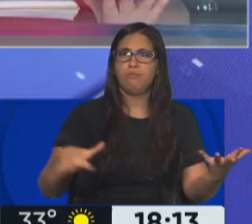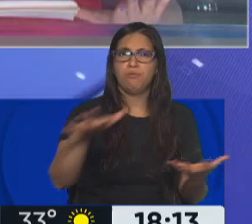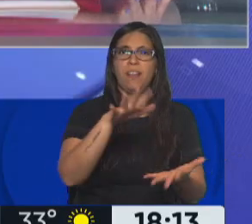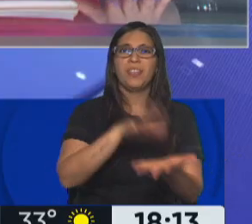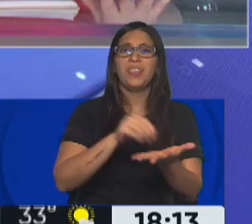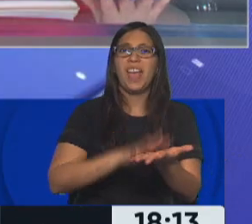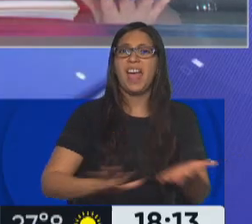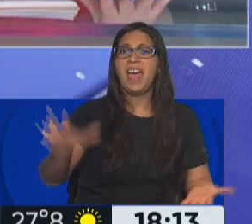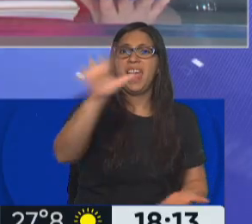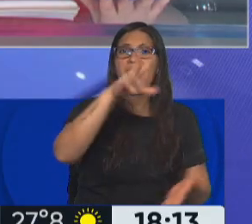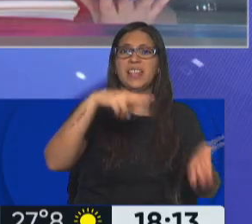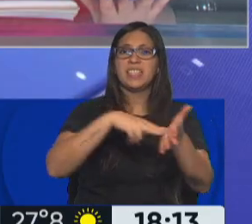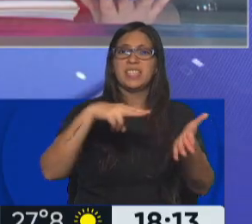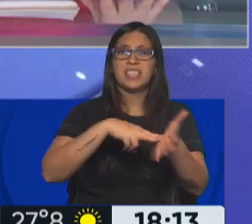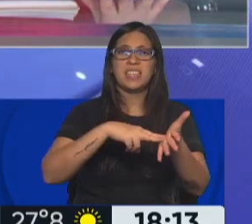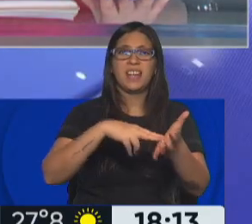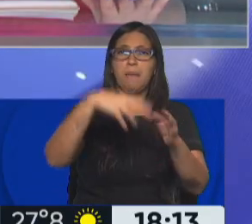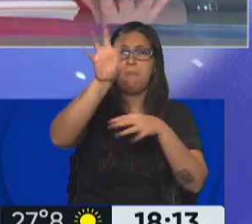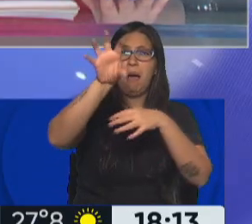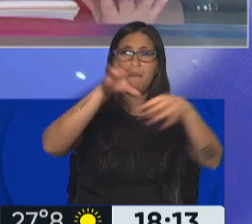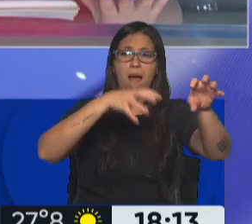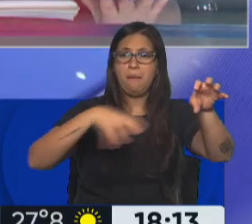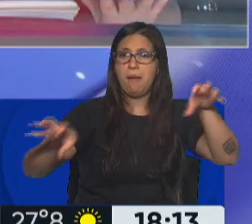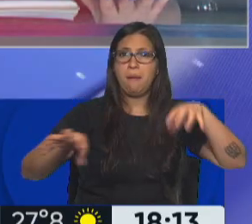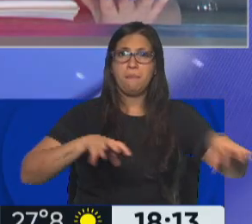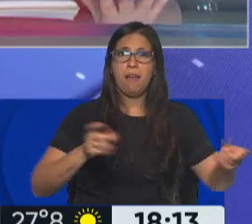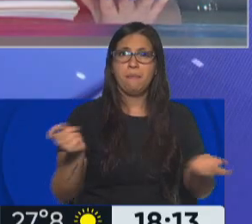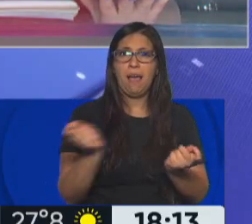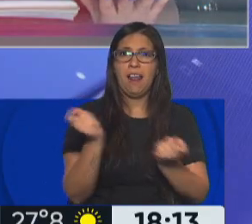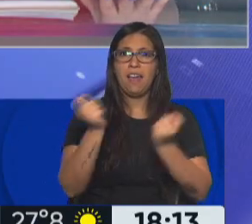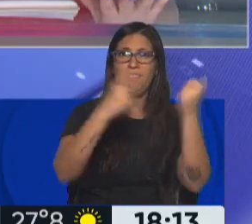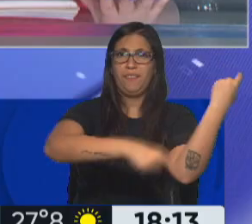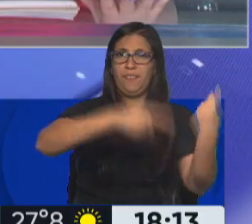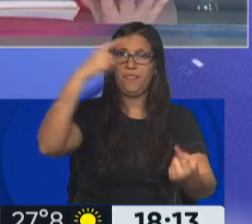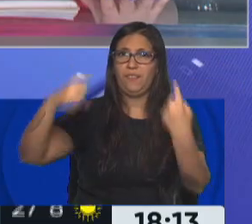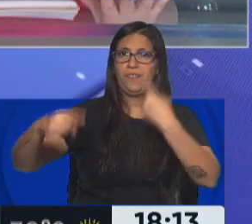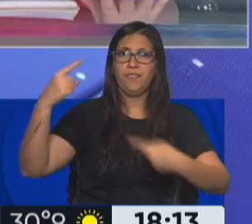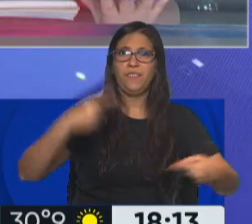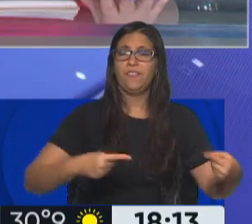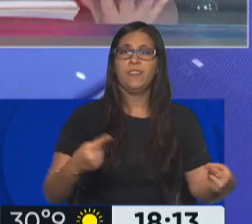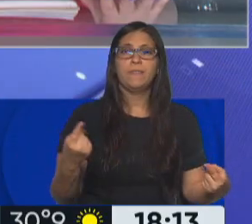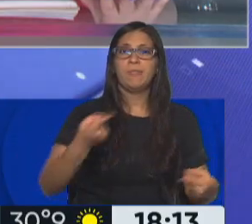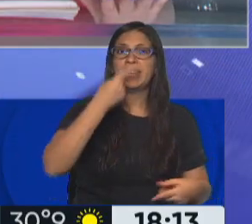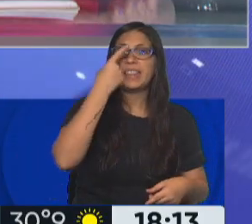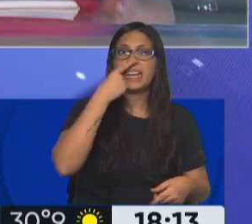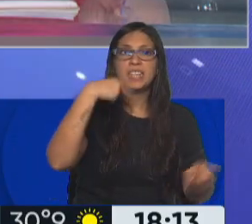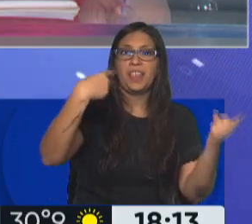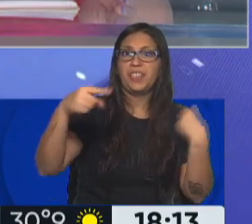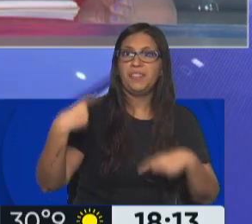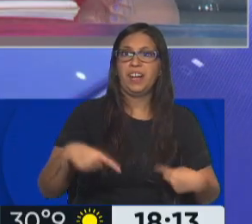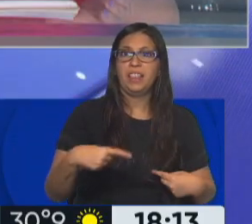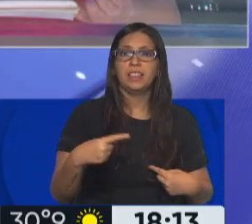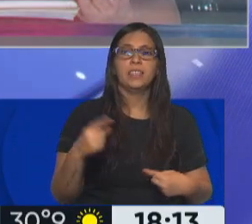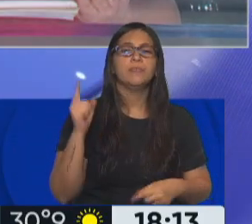es un territorio de alguna manera balcanizado, esto quiero decir, hay muchas administraciones diferentes, muchos intereses, como dijimos anteriormente, y